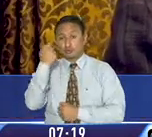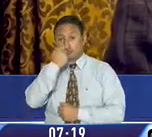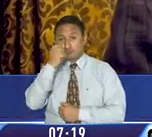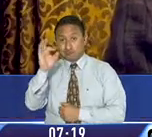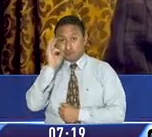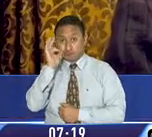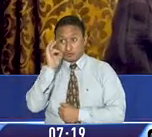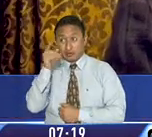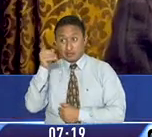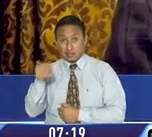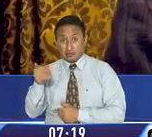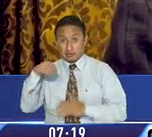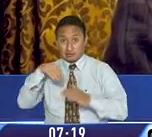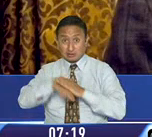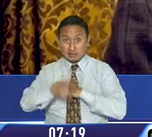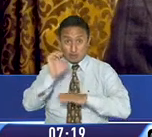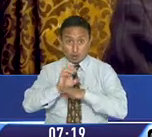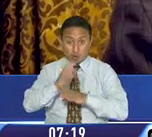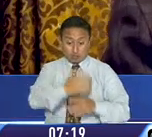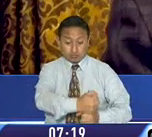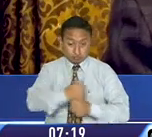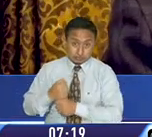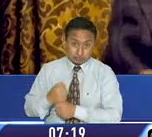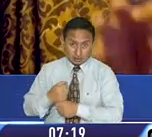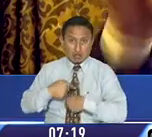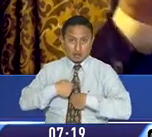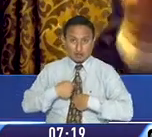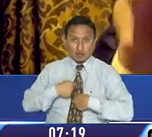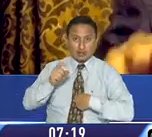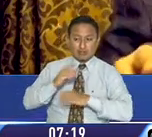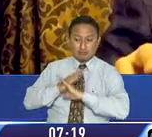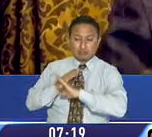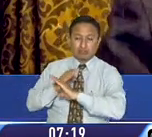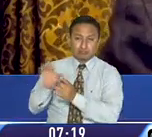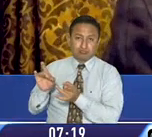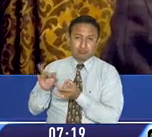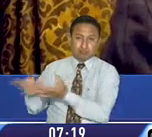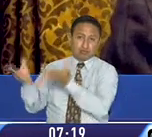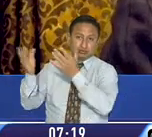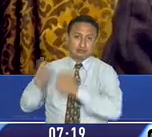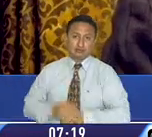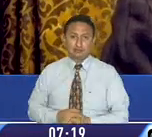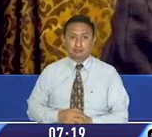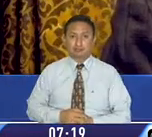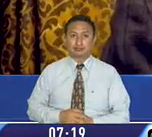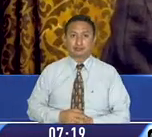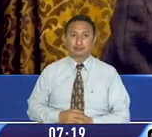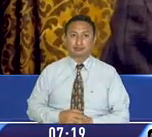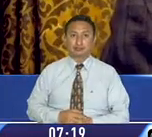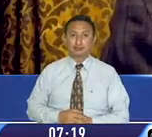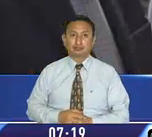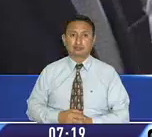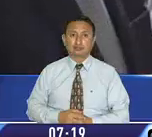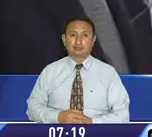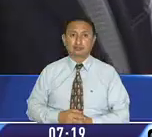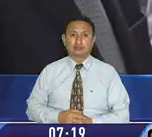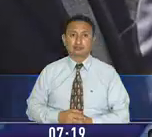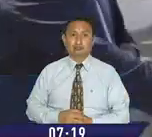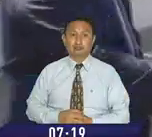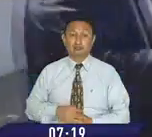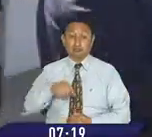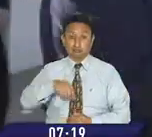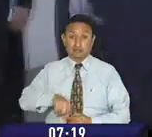narcotraficantes que se quieren tomar las cárceles y especialmente la zona sur de Guayaquil. Dicho esto,